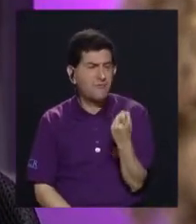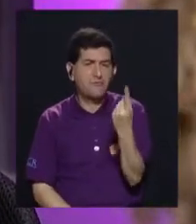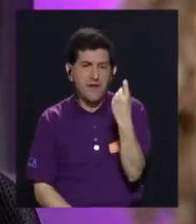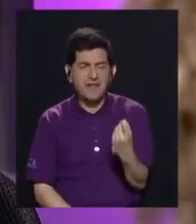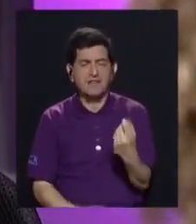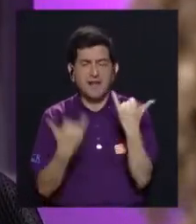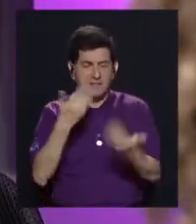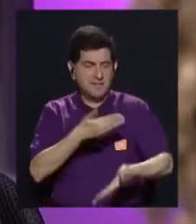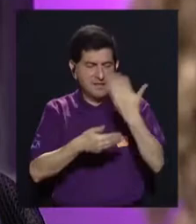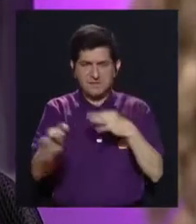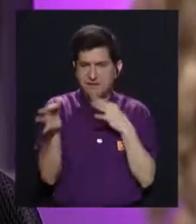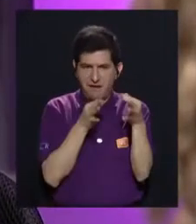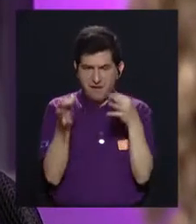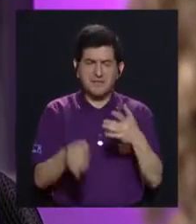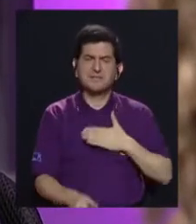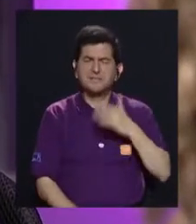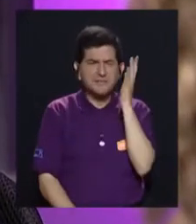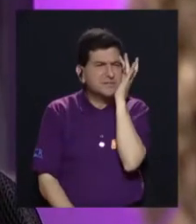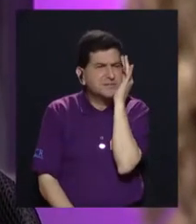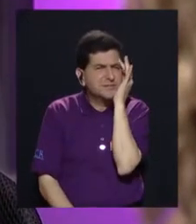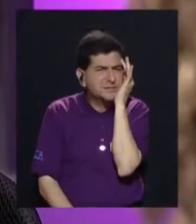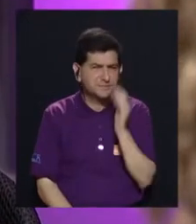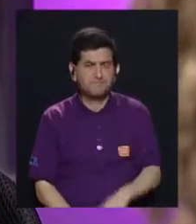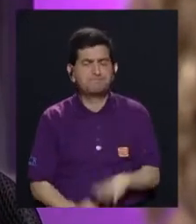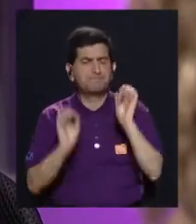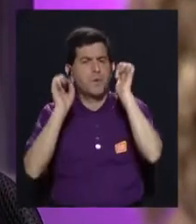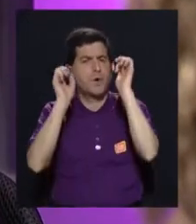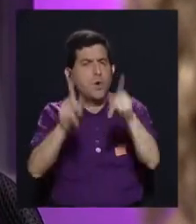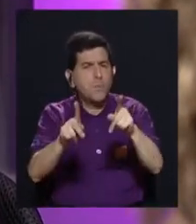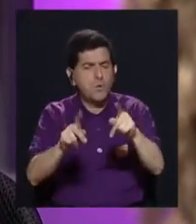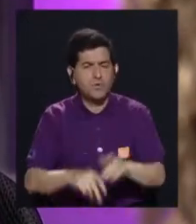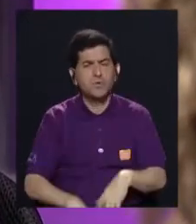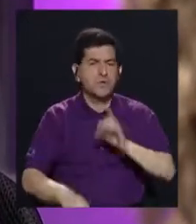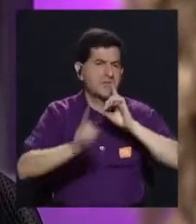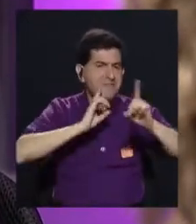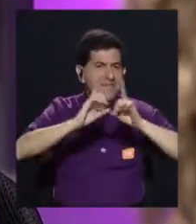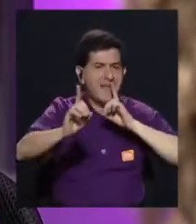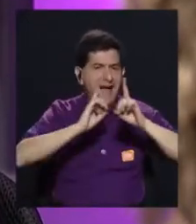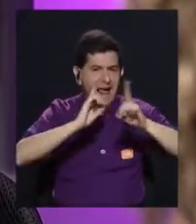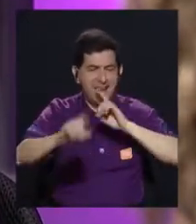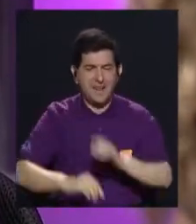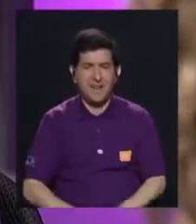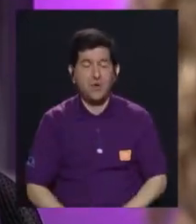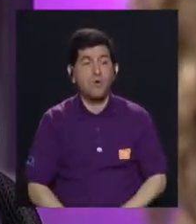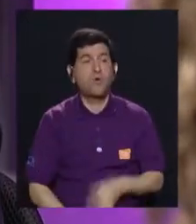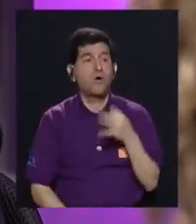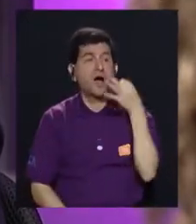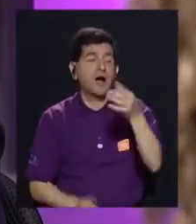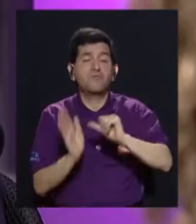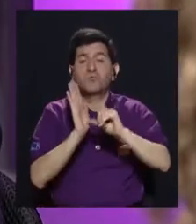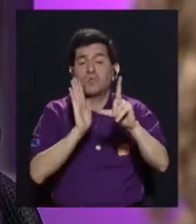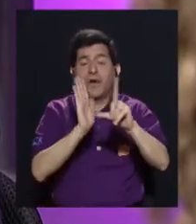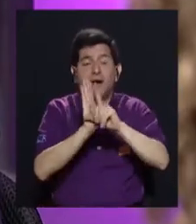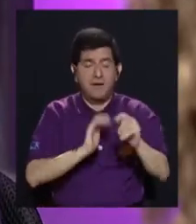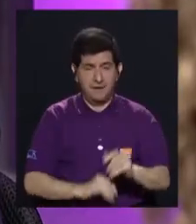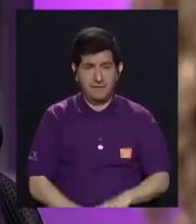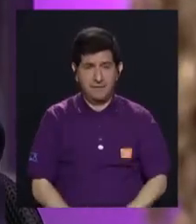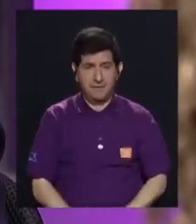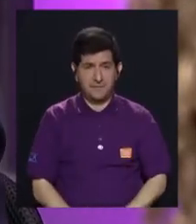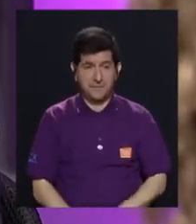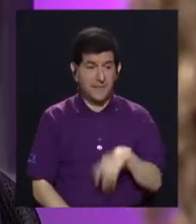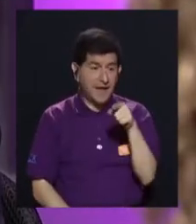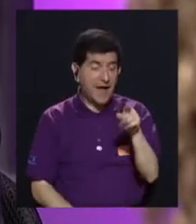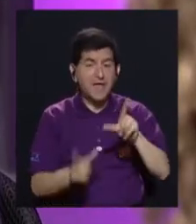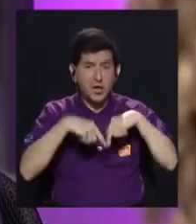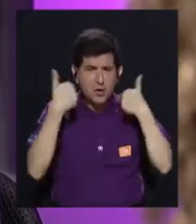como ya señalamos y me preocupan mucho las posibilidades de diálogo en una eventual asamblea legislativa donde hay